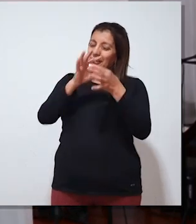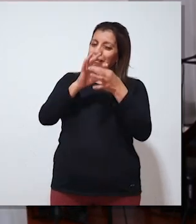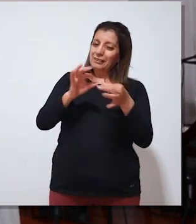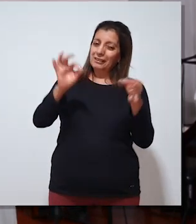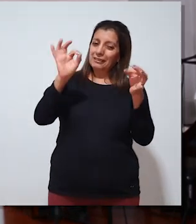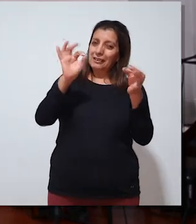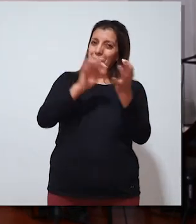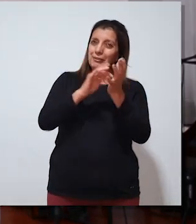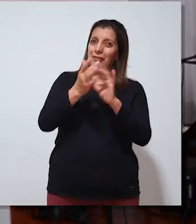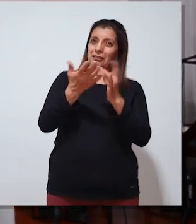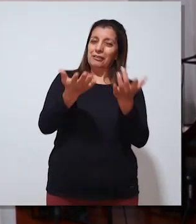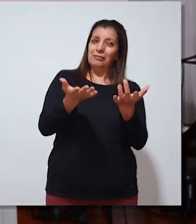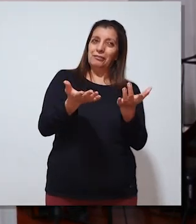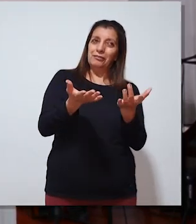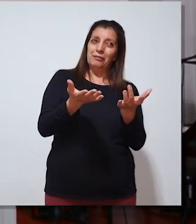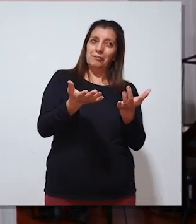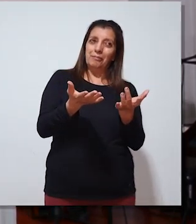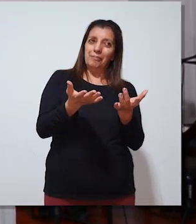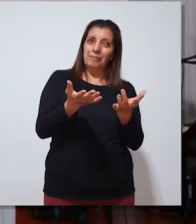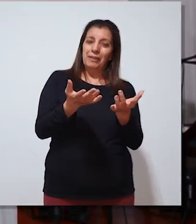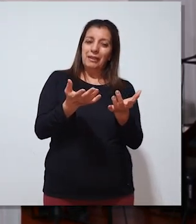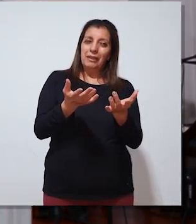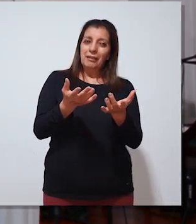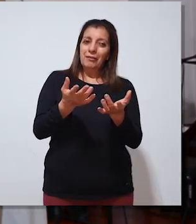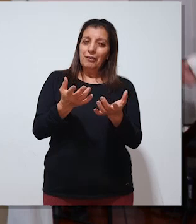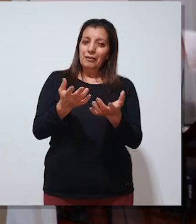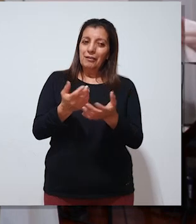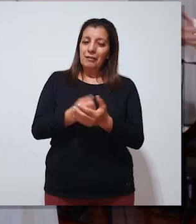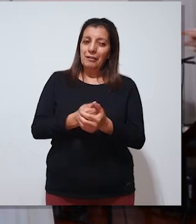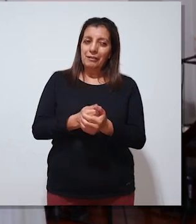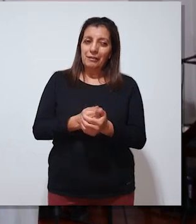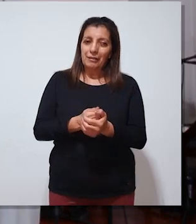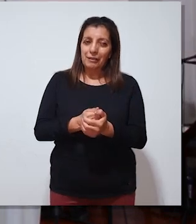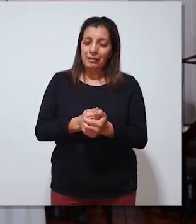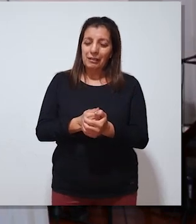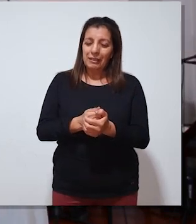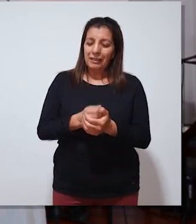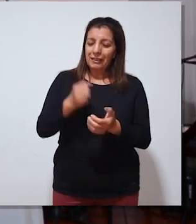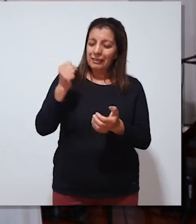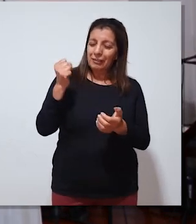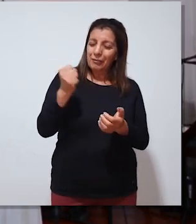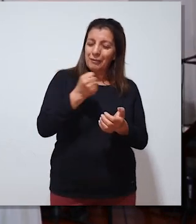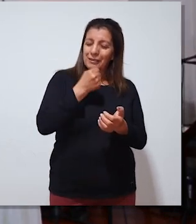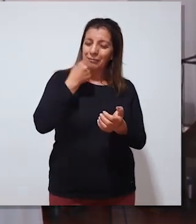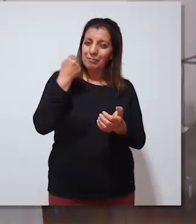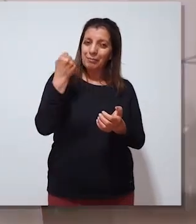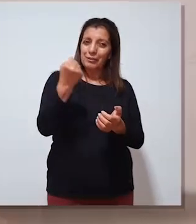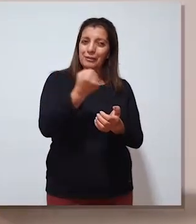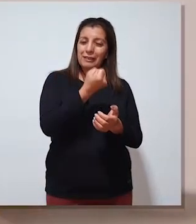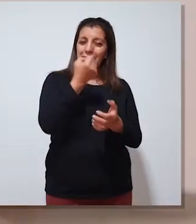alcanzó para los hombres toda gracia y